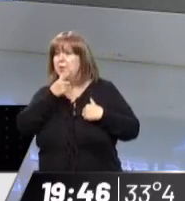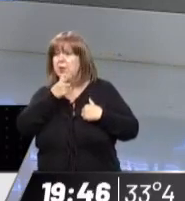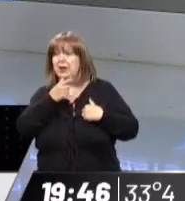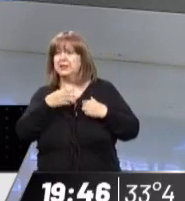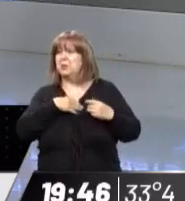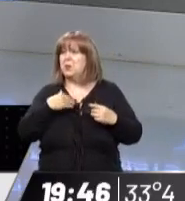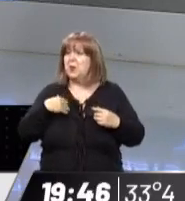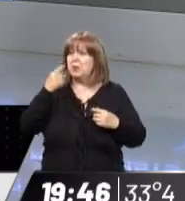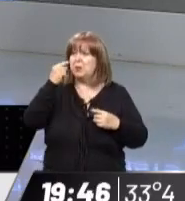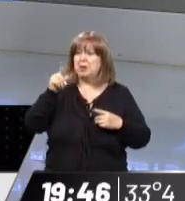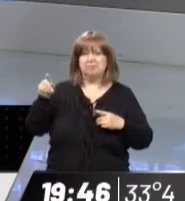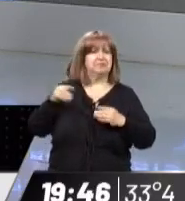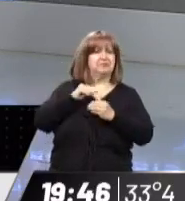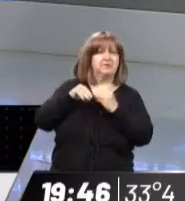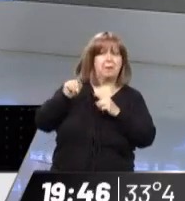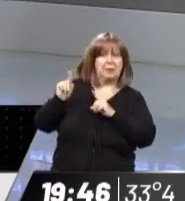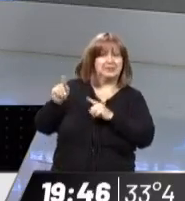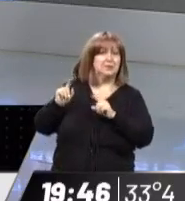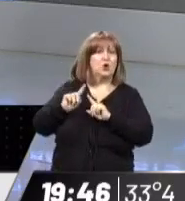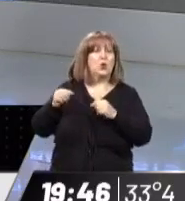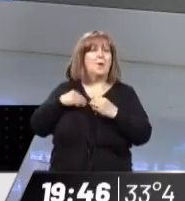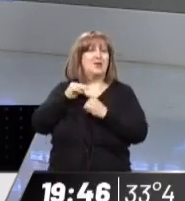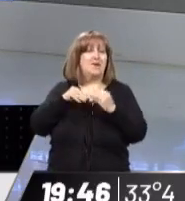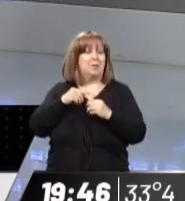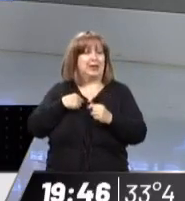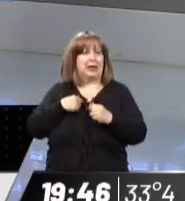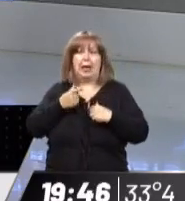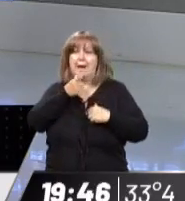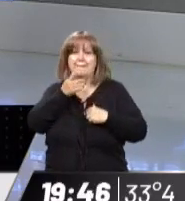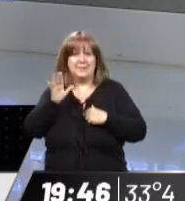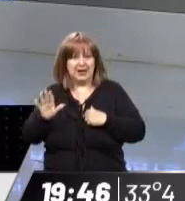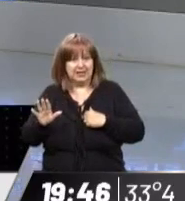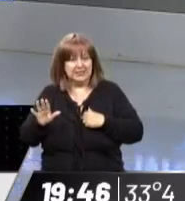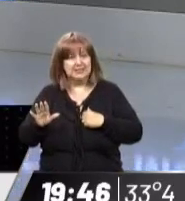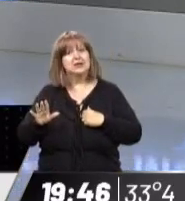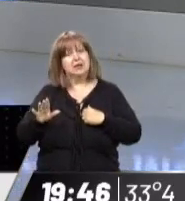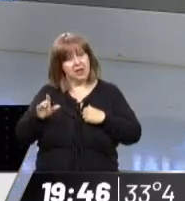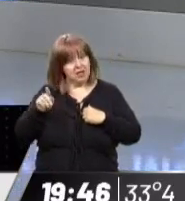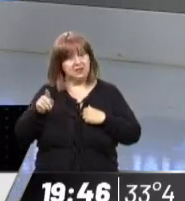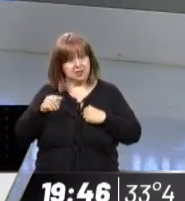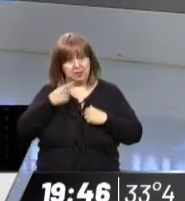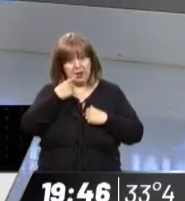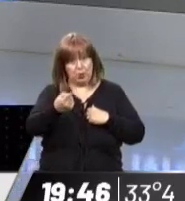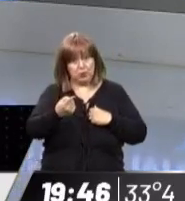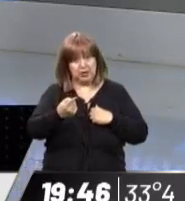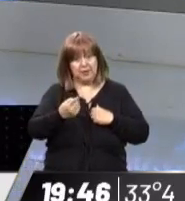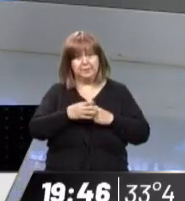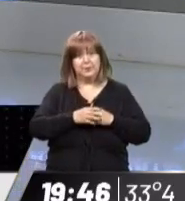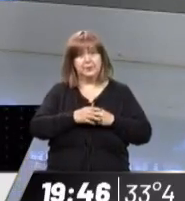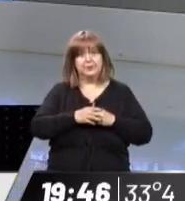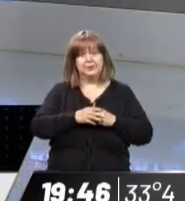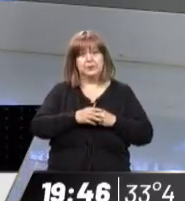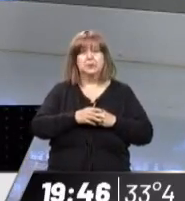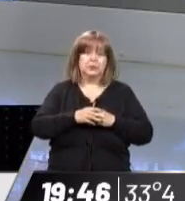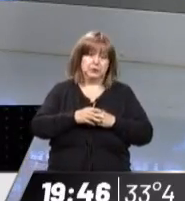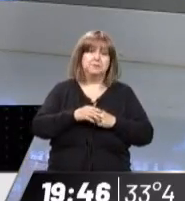biológico de la familia con la que he vivido toda mi vida. O sea, más allá del sentido poético con el cual lo decías, también hay gente que se acerca por los juicios, ¿verdad?